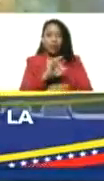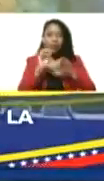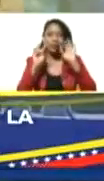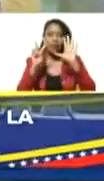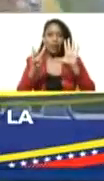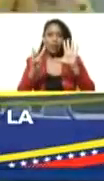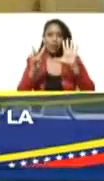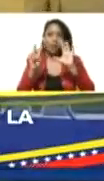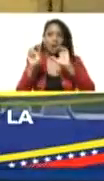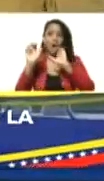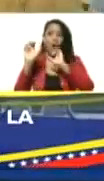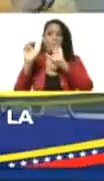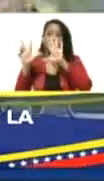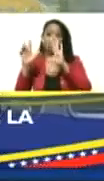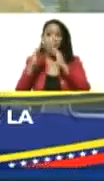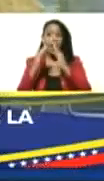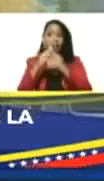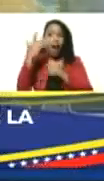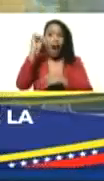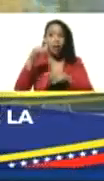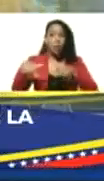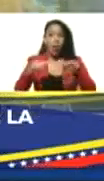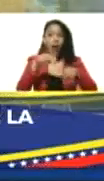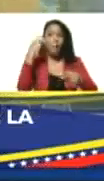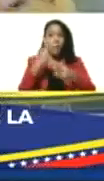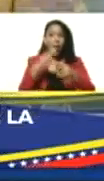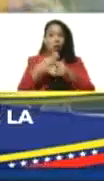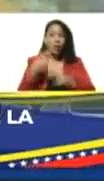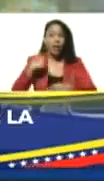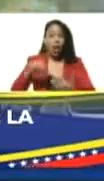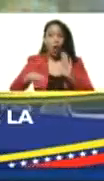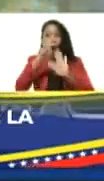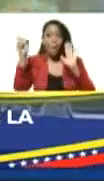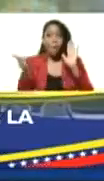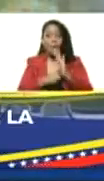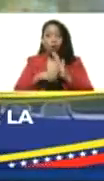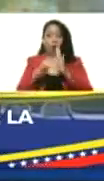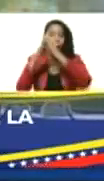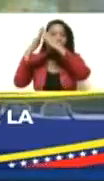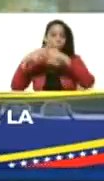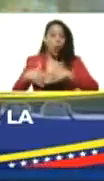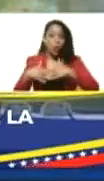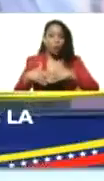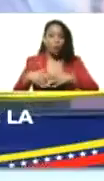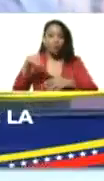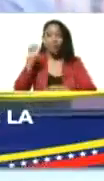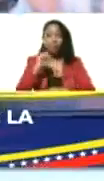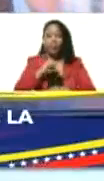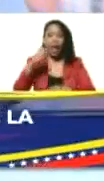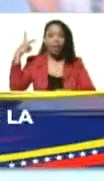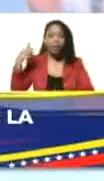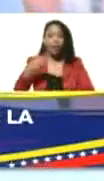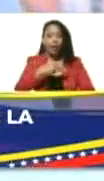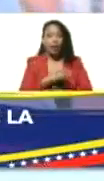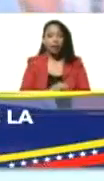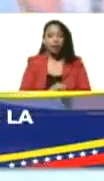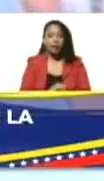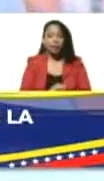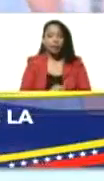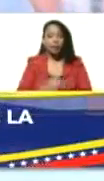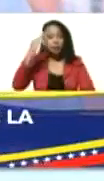378 viviendas que están en las zonas de riesgo y tienen que ser absolutamente demolidas. Correcto. Esas. En Tejería. Correcto, mi